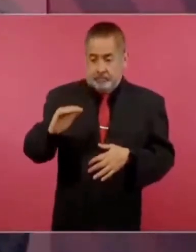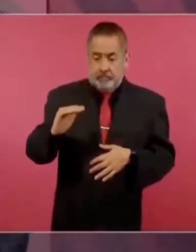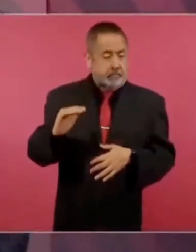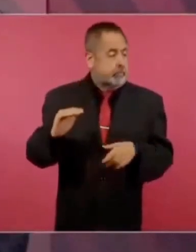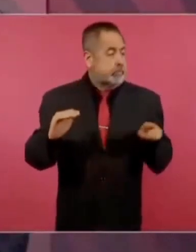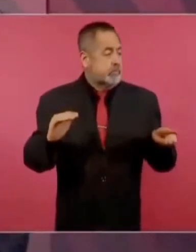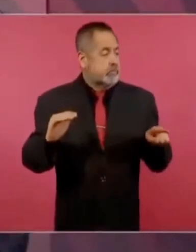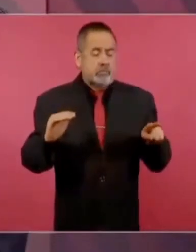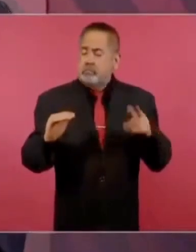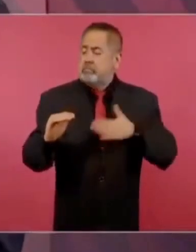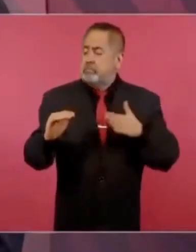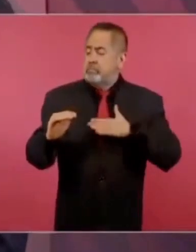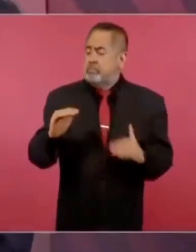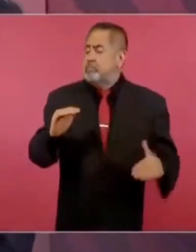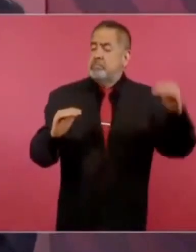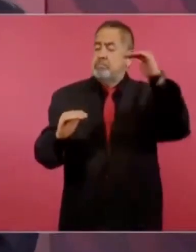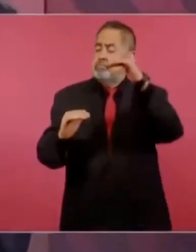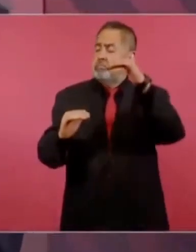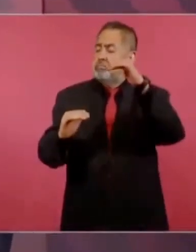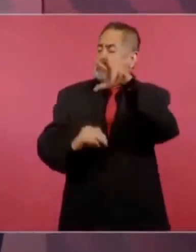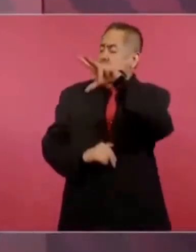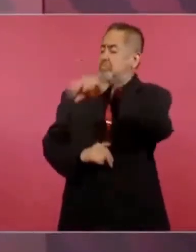legislativo que